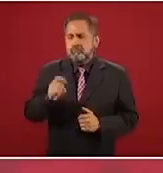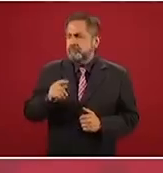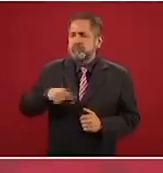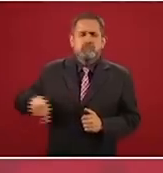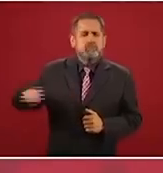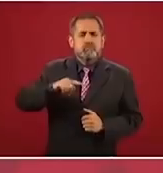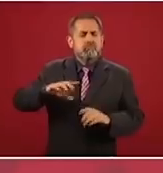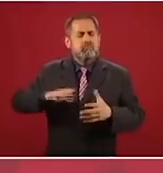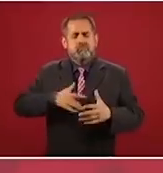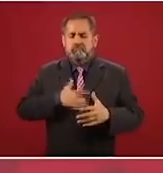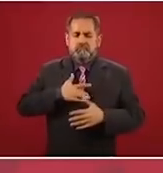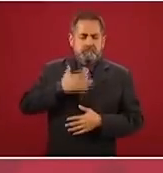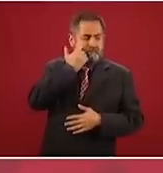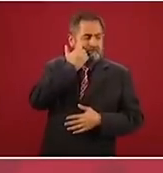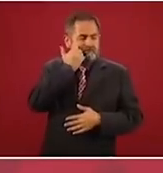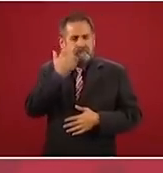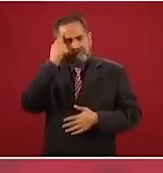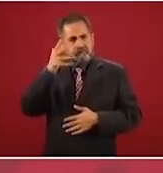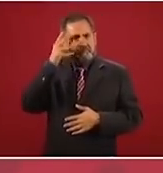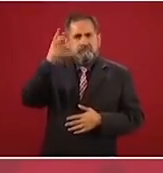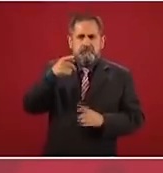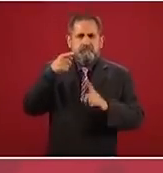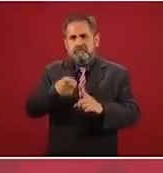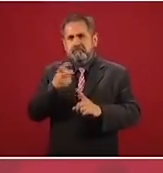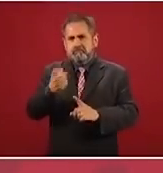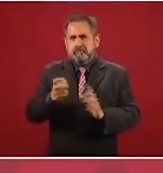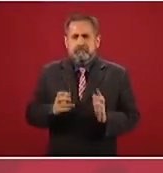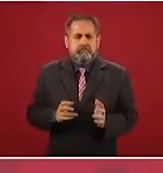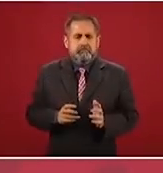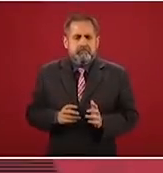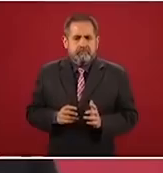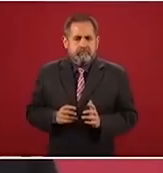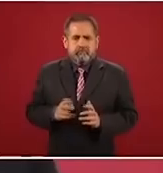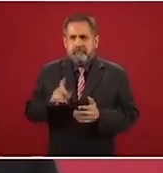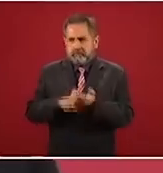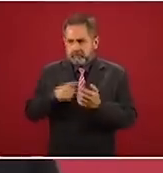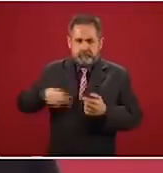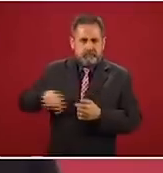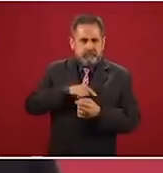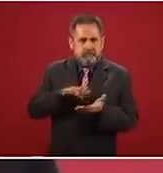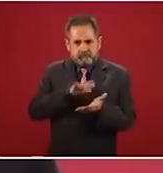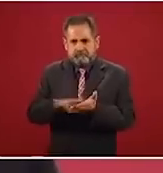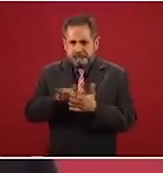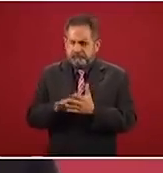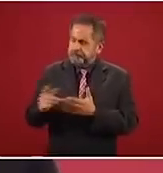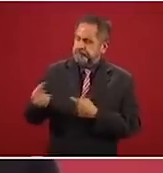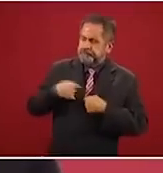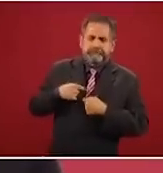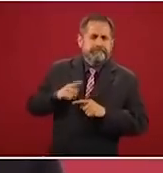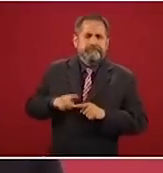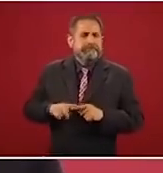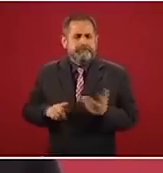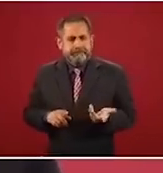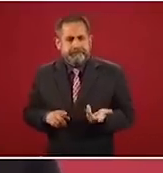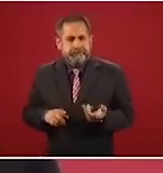colectiva, o sea, todos queremos eso, y hemos contado con el apoyo de